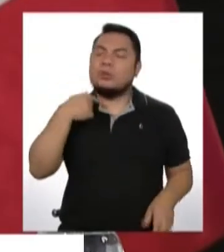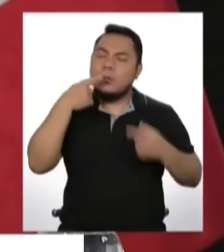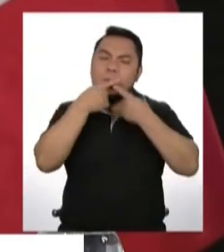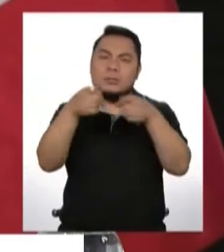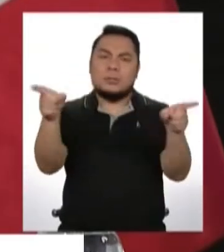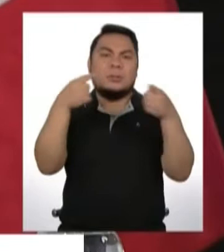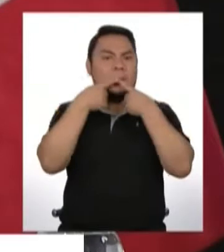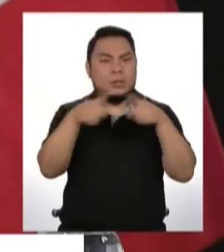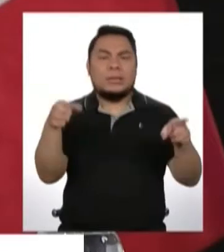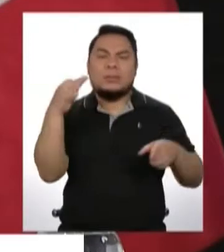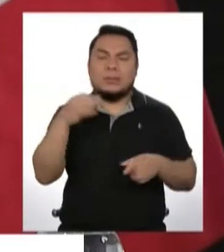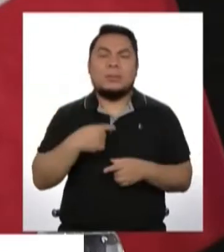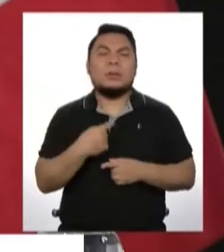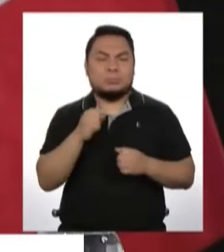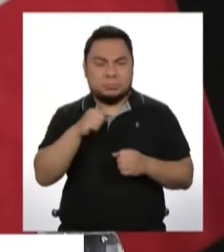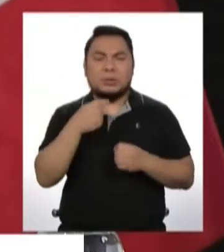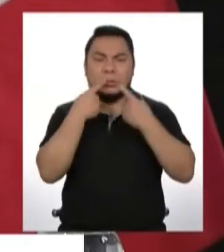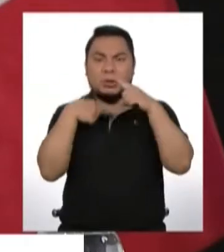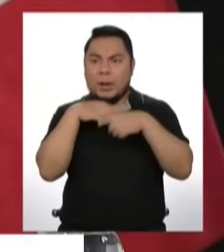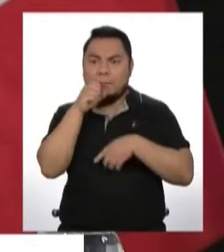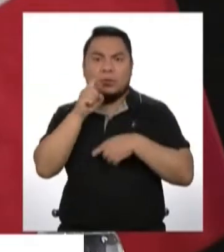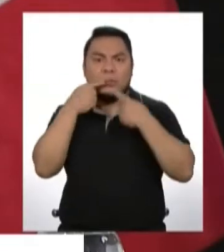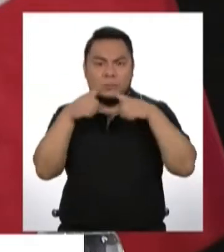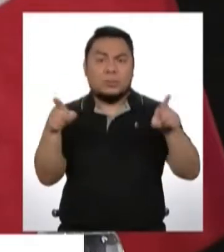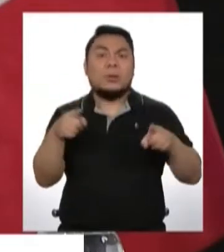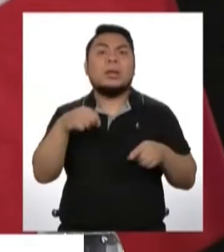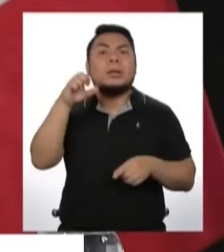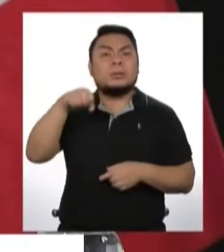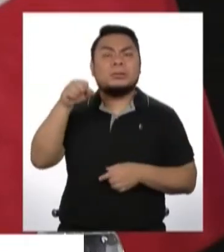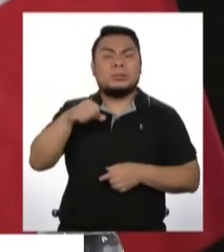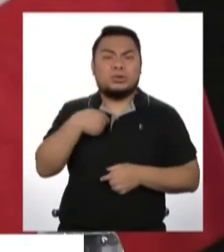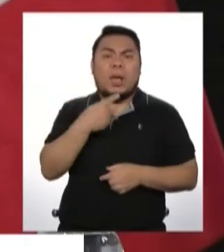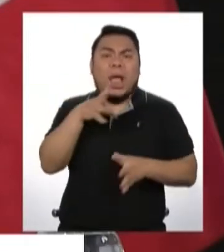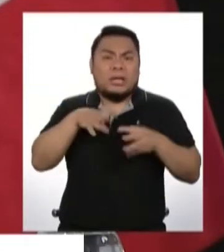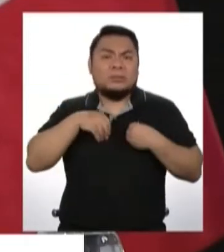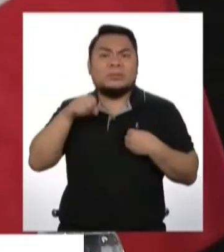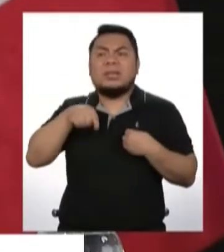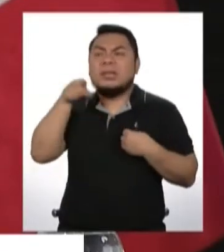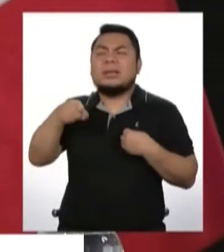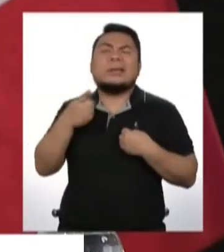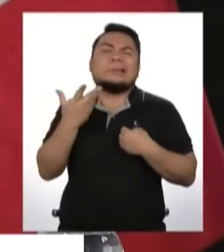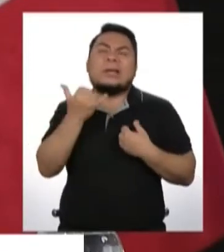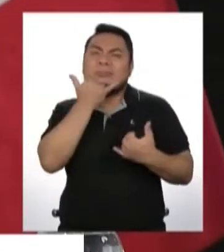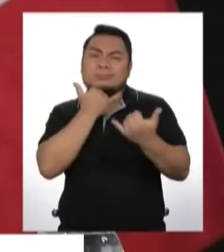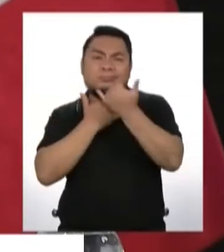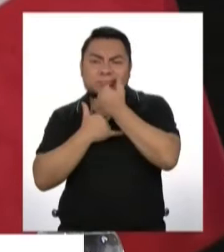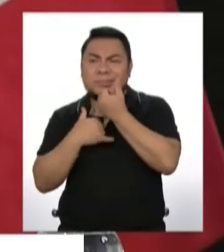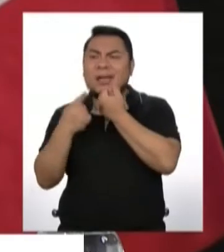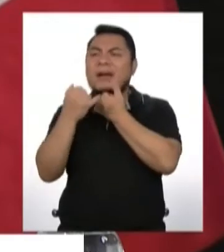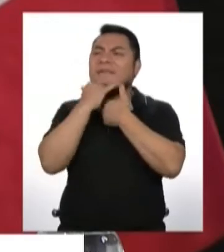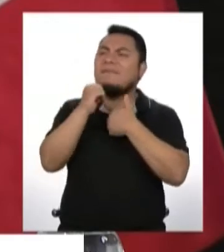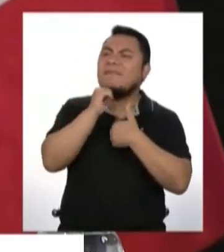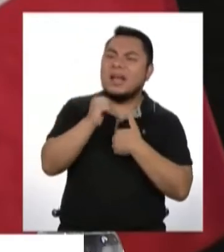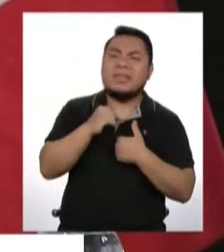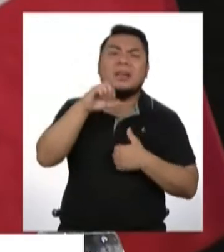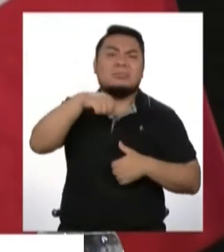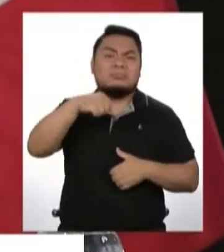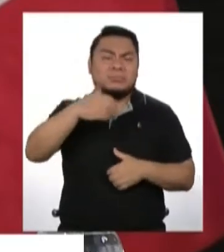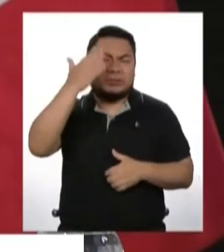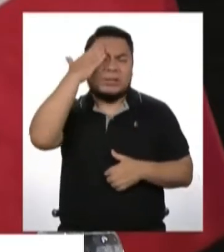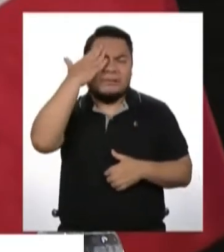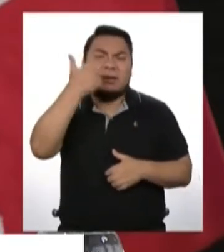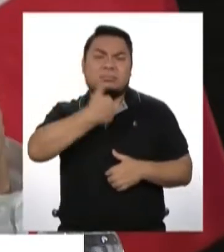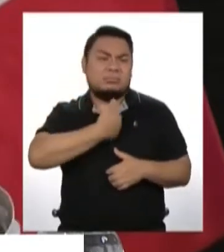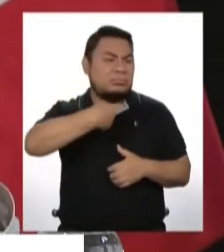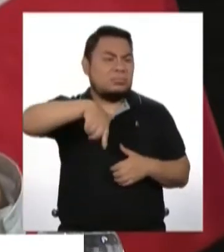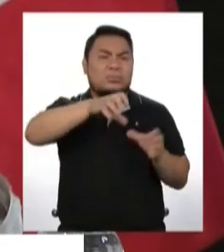siempre lo hemos aceptado, tenemos deficiencias. Deficiencias propias nuestras, claro que sí, pero